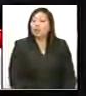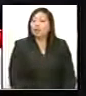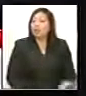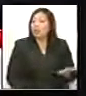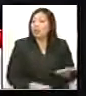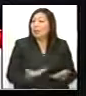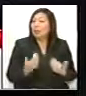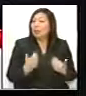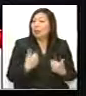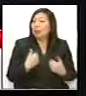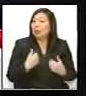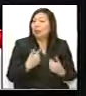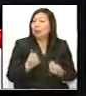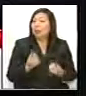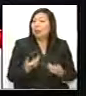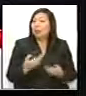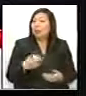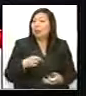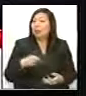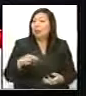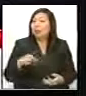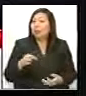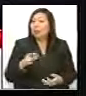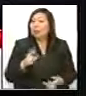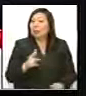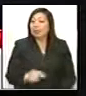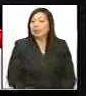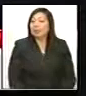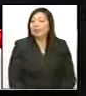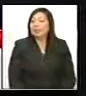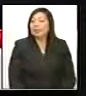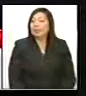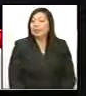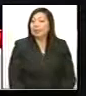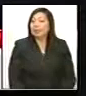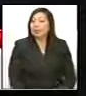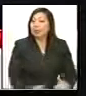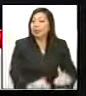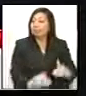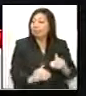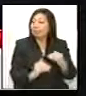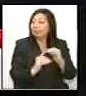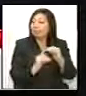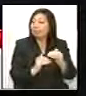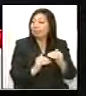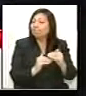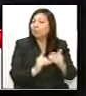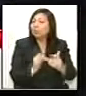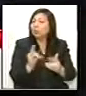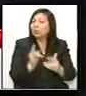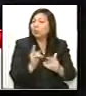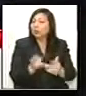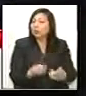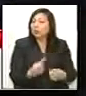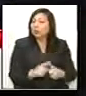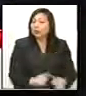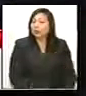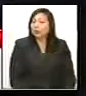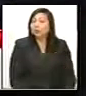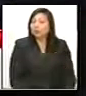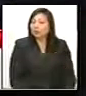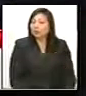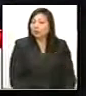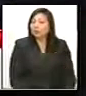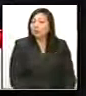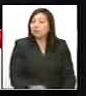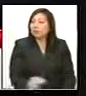de que tienen la meta presupuestaria del PPR, a pesar de que CIS delimita el uso de los recursos, sin embargo,